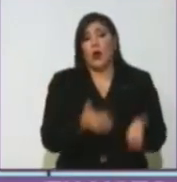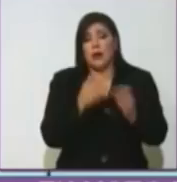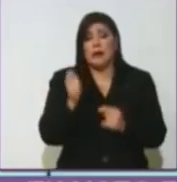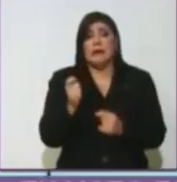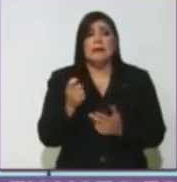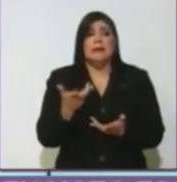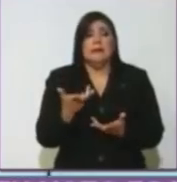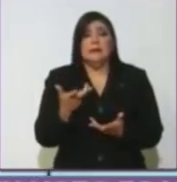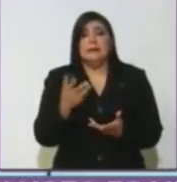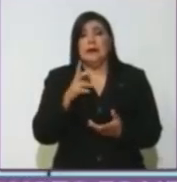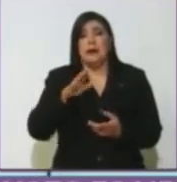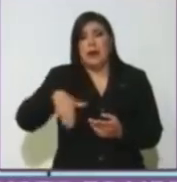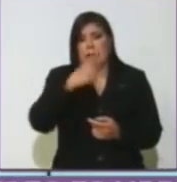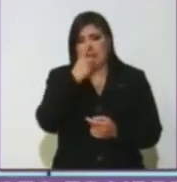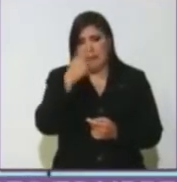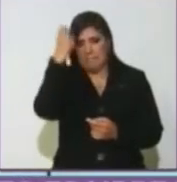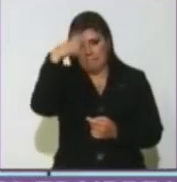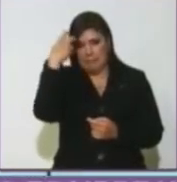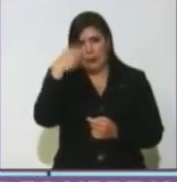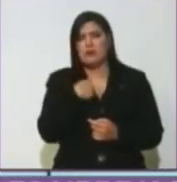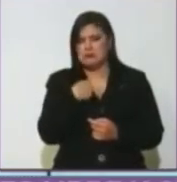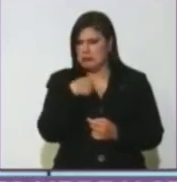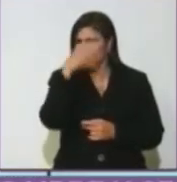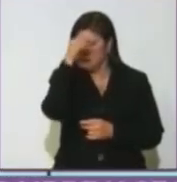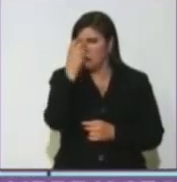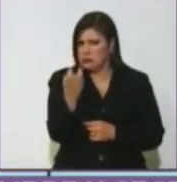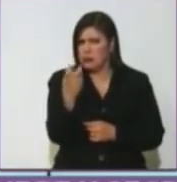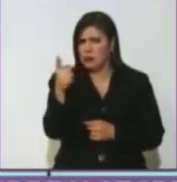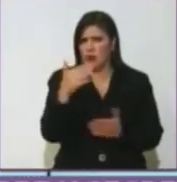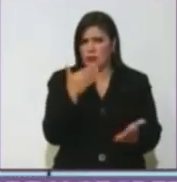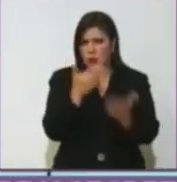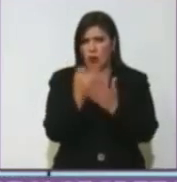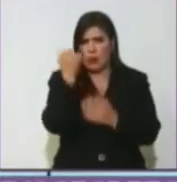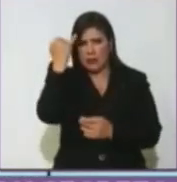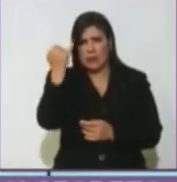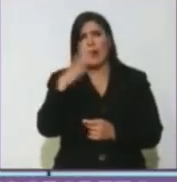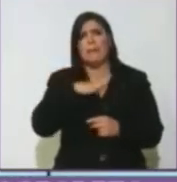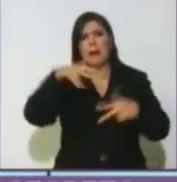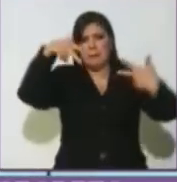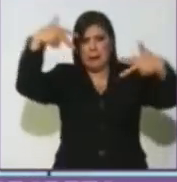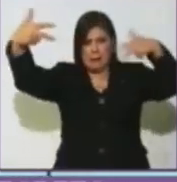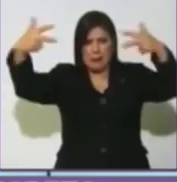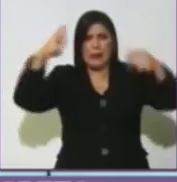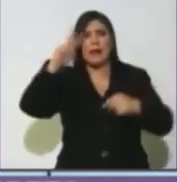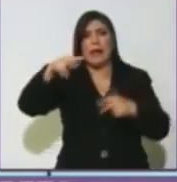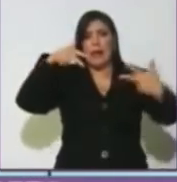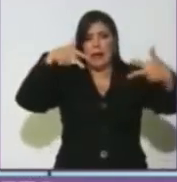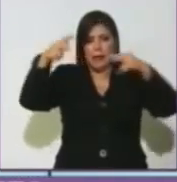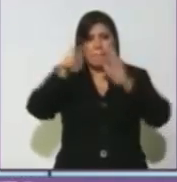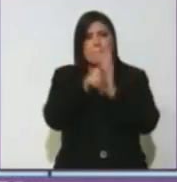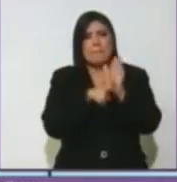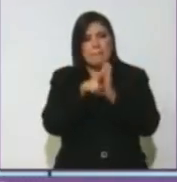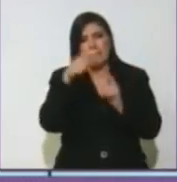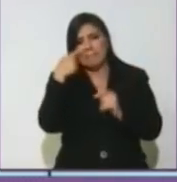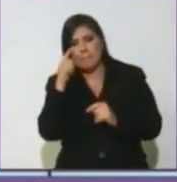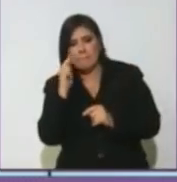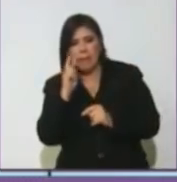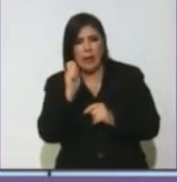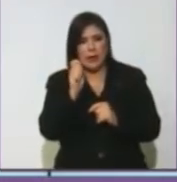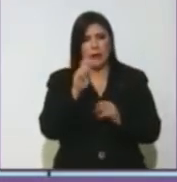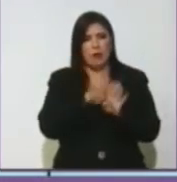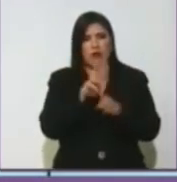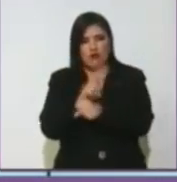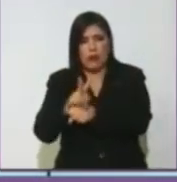como dice mikel comparto con él su propuesta de las cámaras cámaras de video-vigilancia pero no las